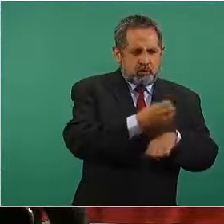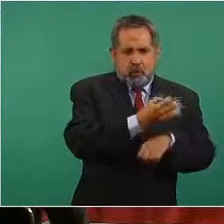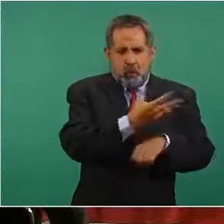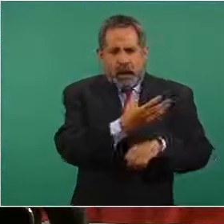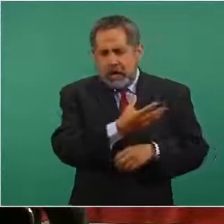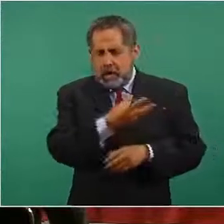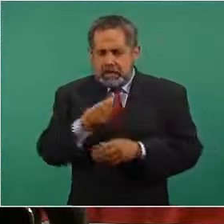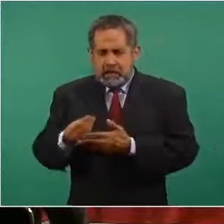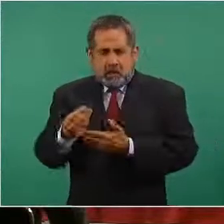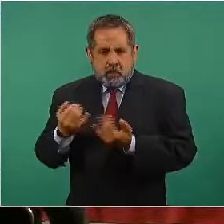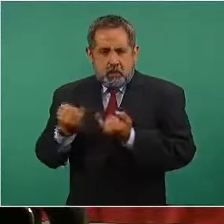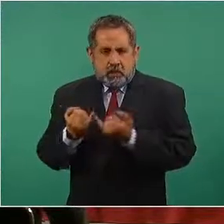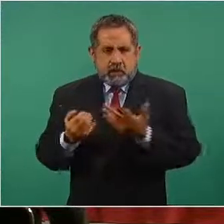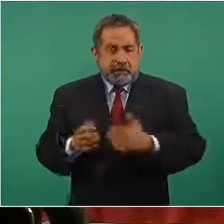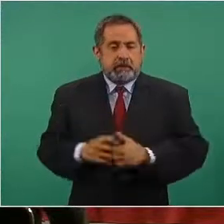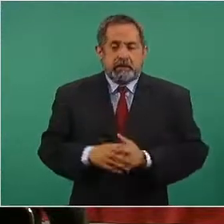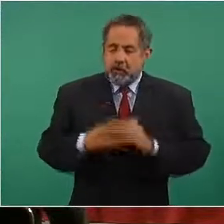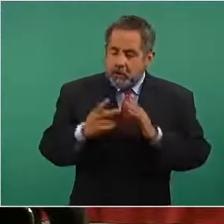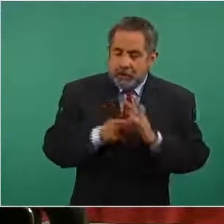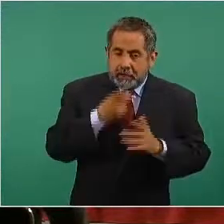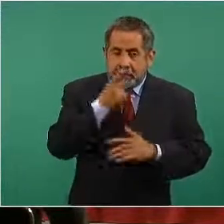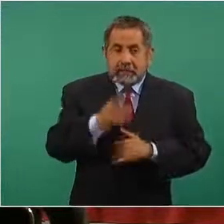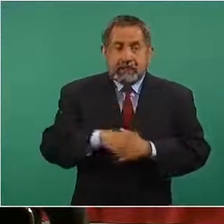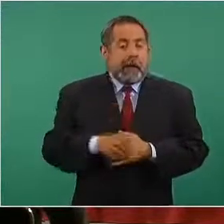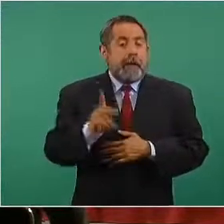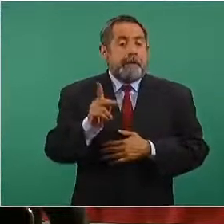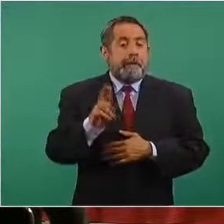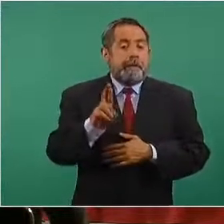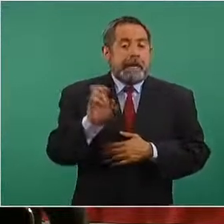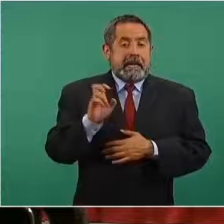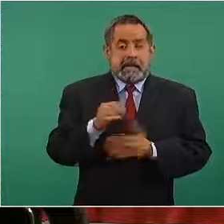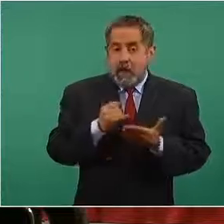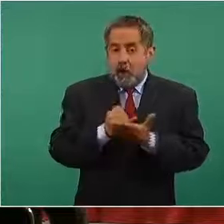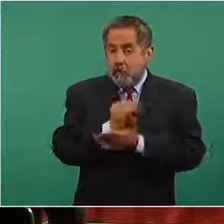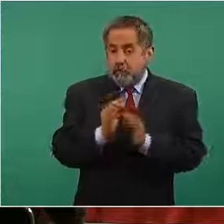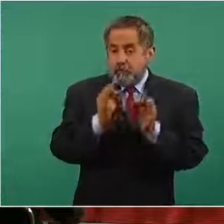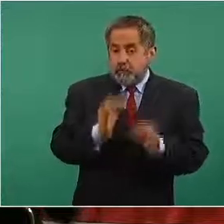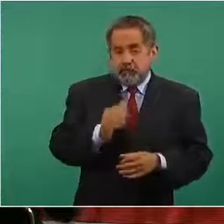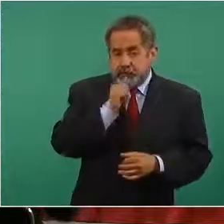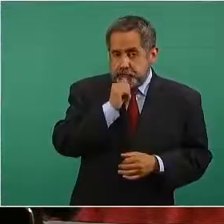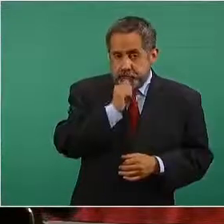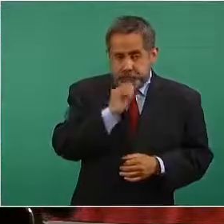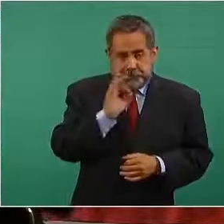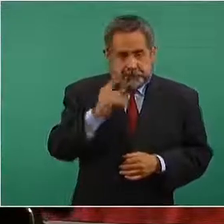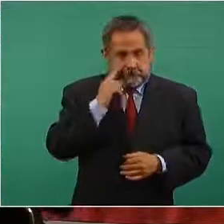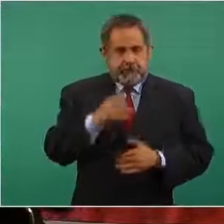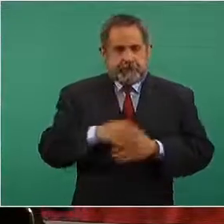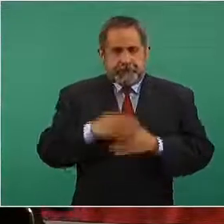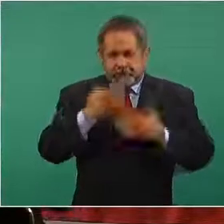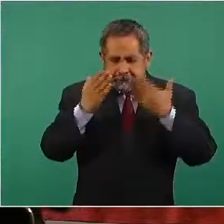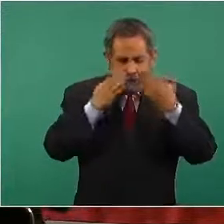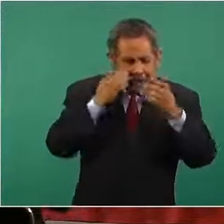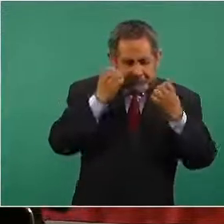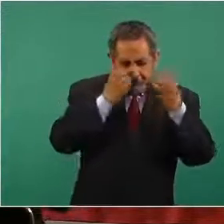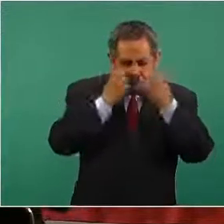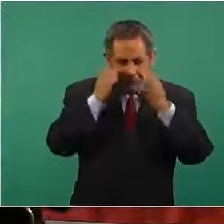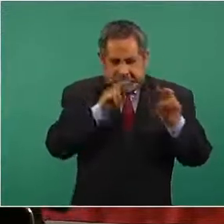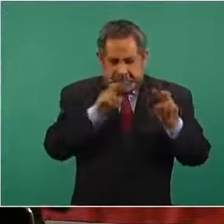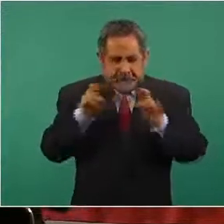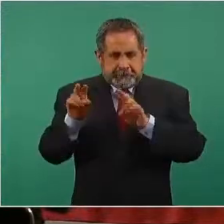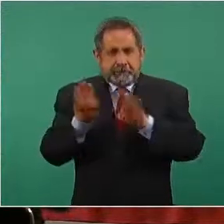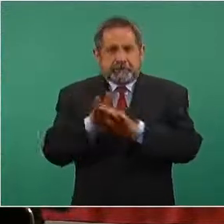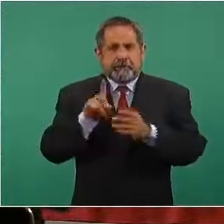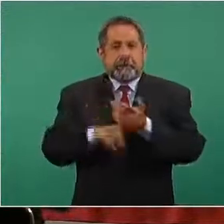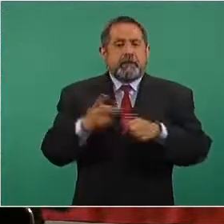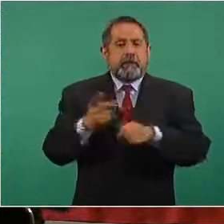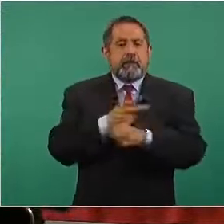aún, por favor, insisto, es aún preliminar. En este análisis preliminar estamos viendo